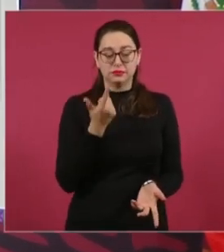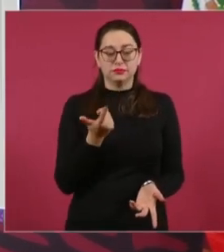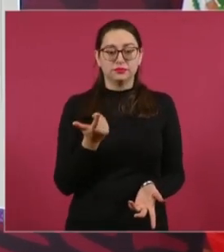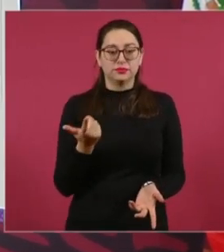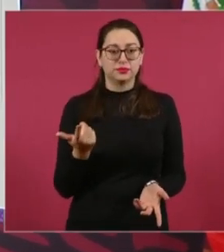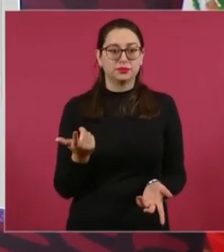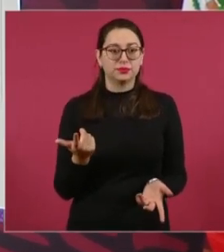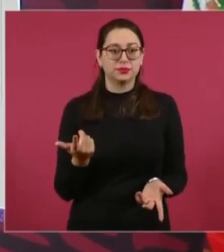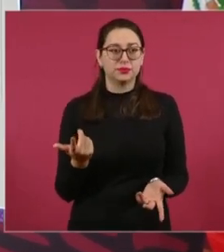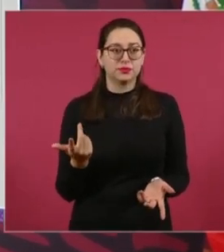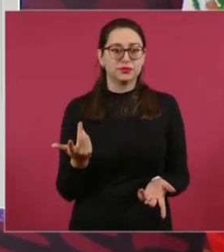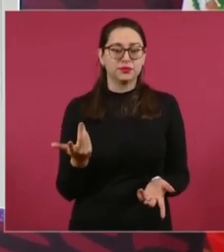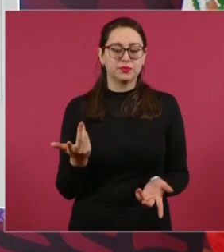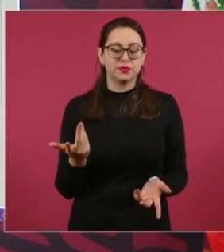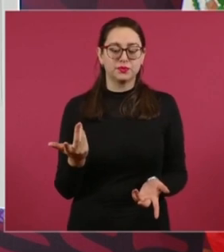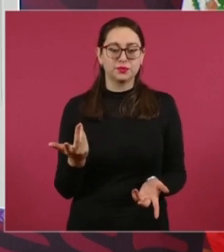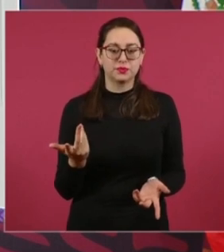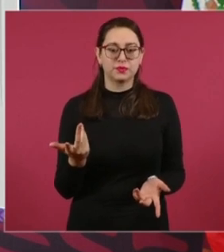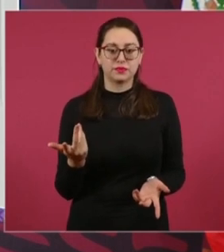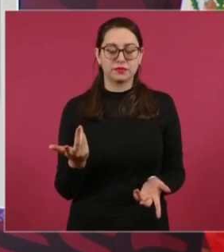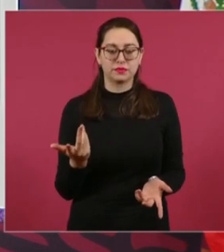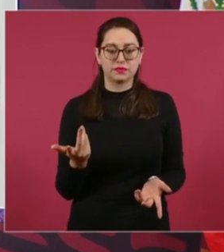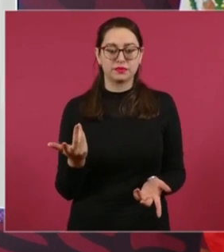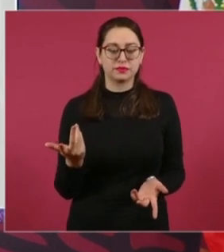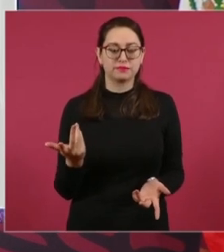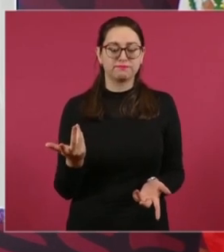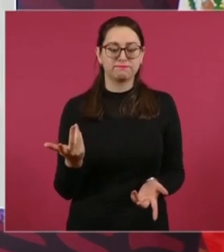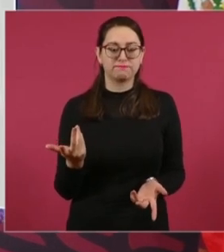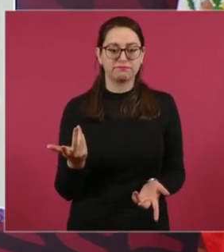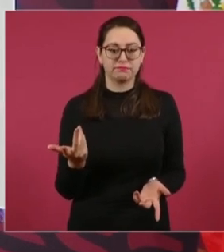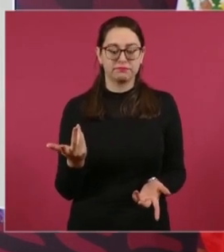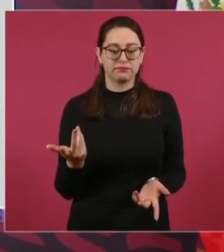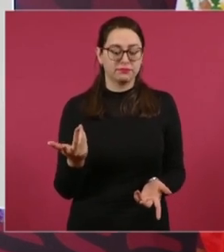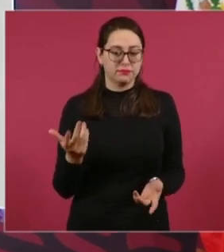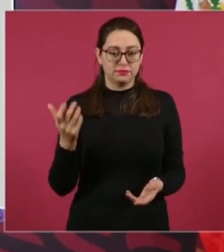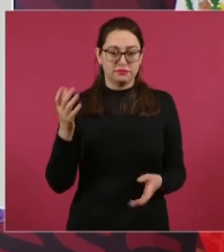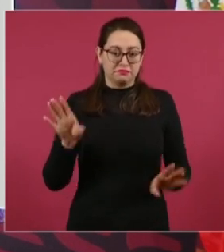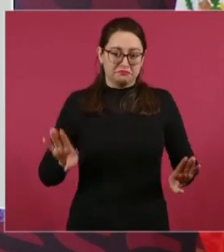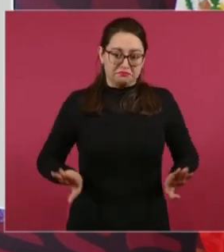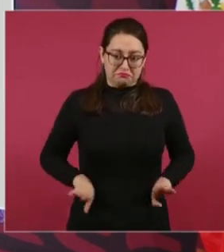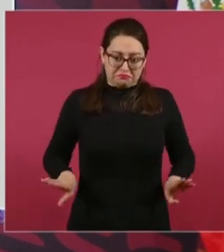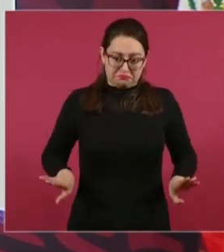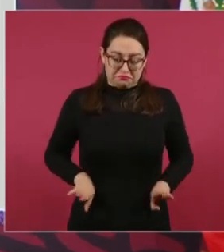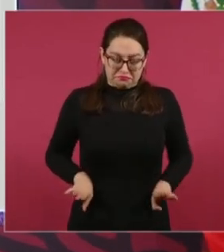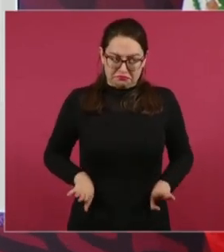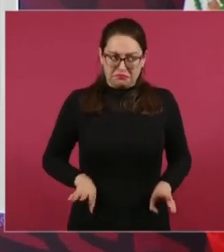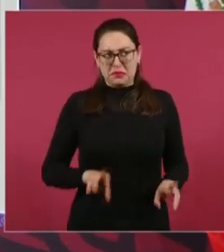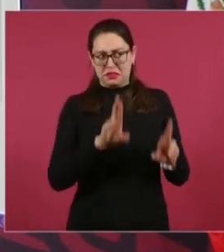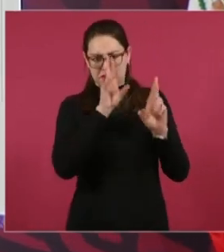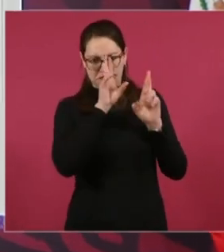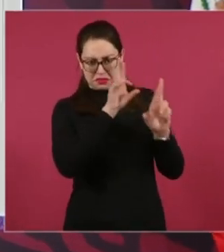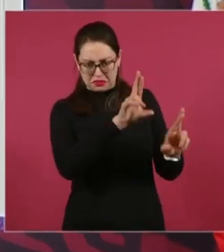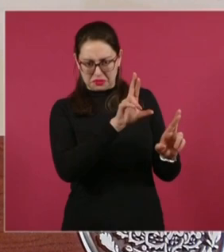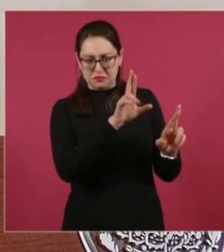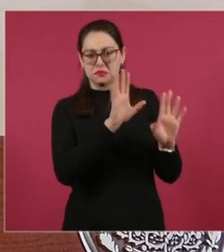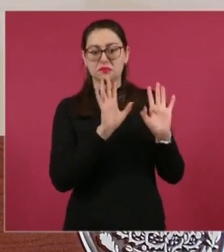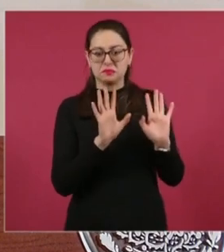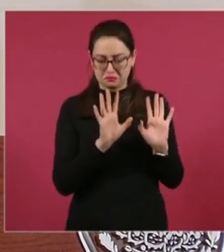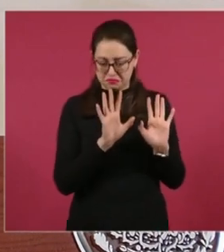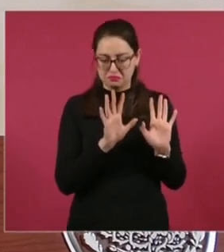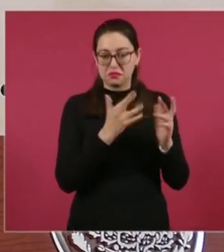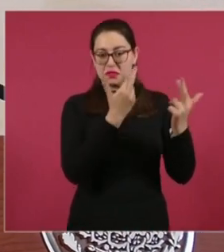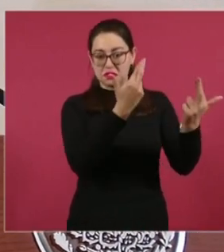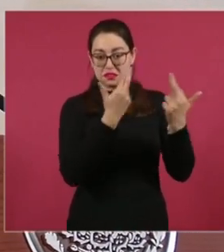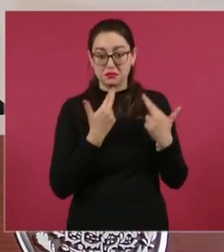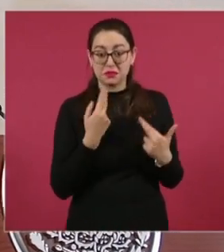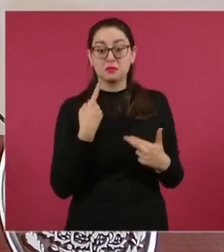y hay una postura respetuosa. pero no dejan de haber